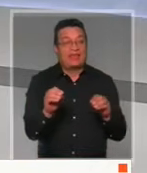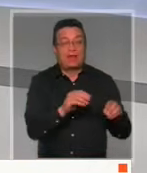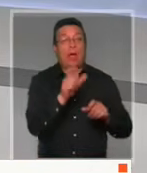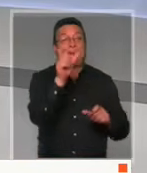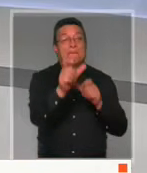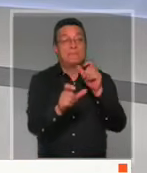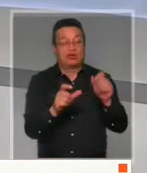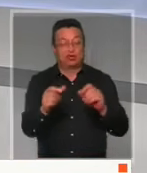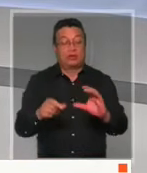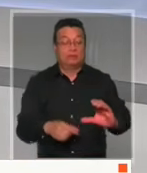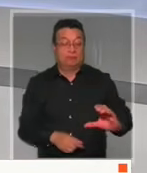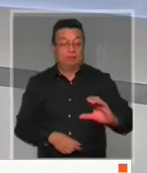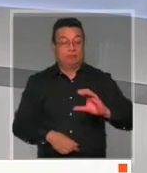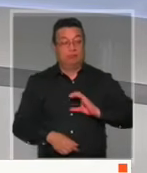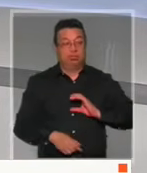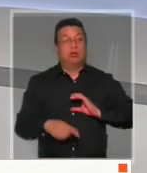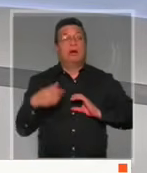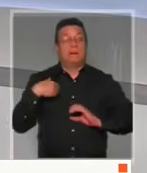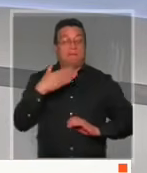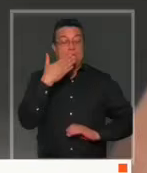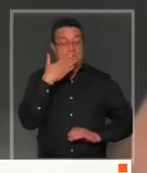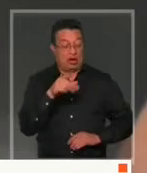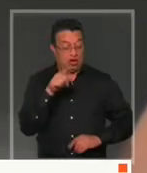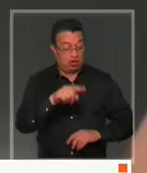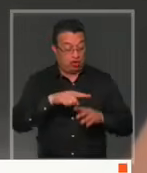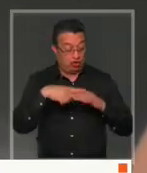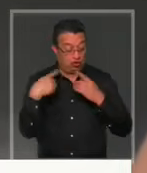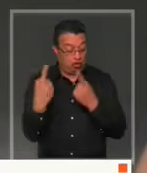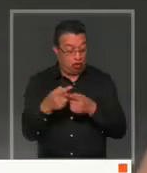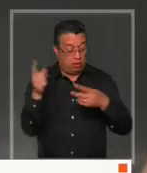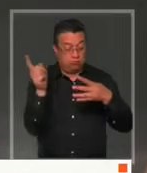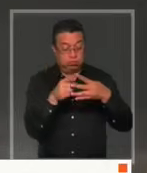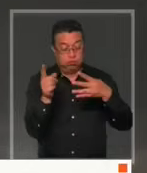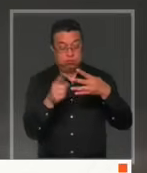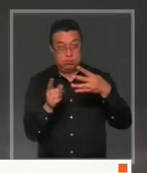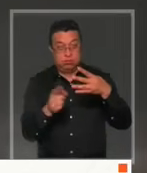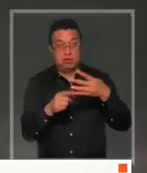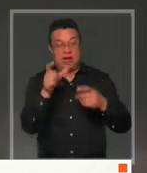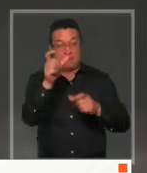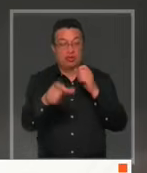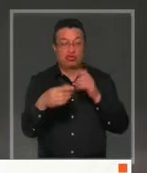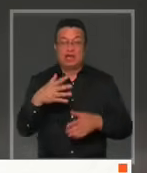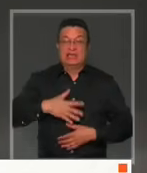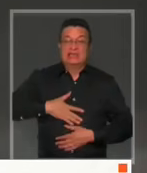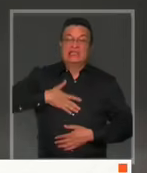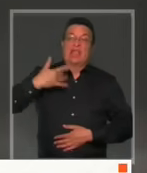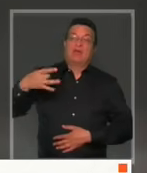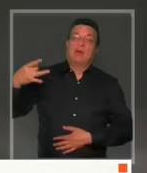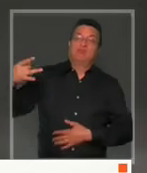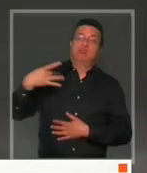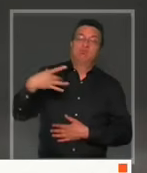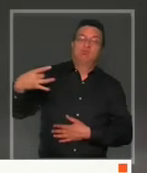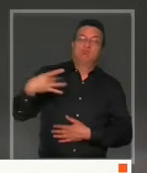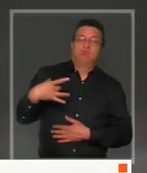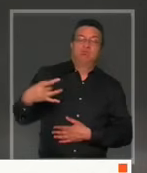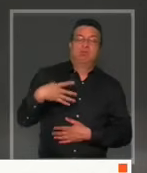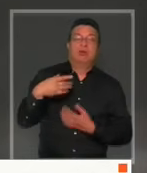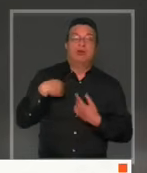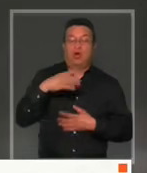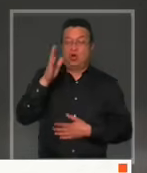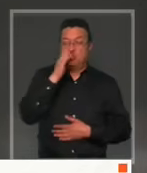personas perciban, pues yo creo que lo importante es que en todos estos casos, en que las personas se han sentido atropelladas, en que las personas sienten que no se les